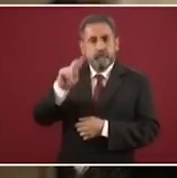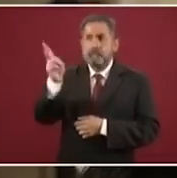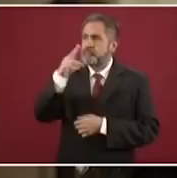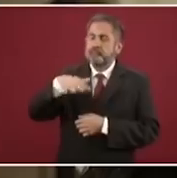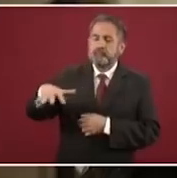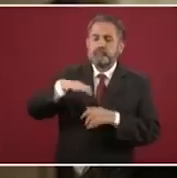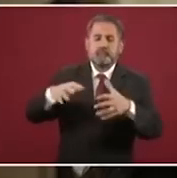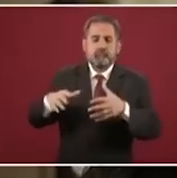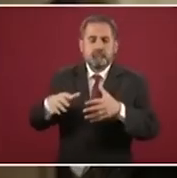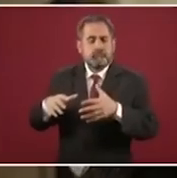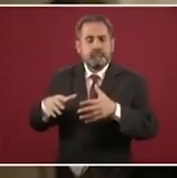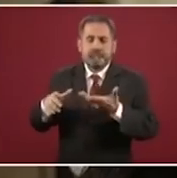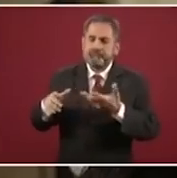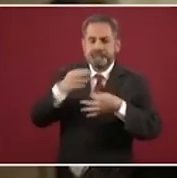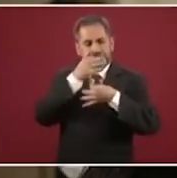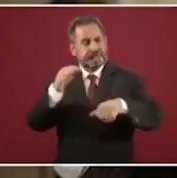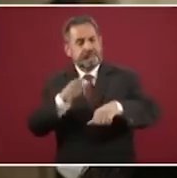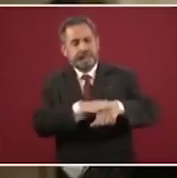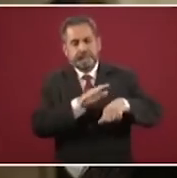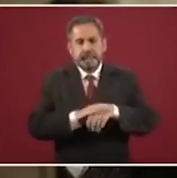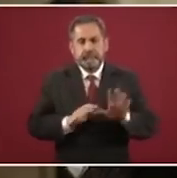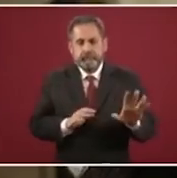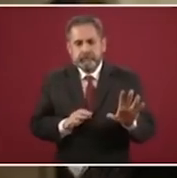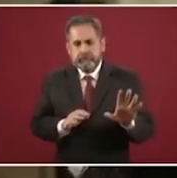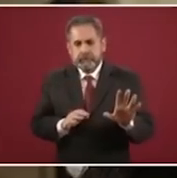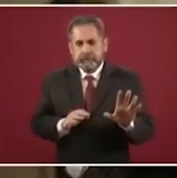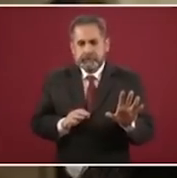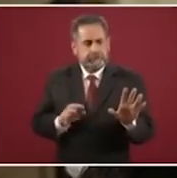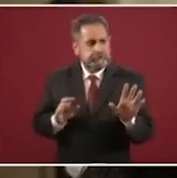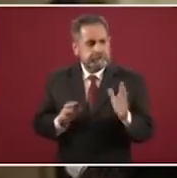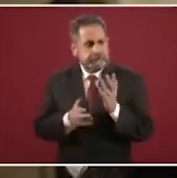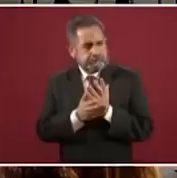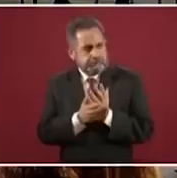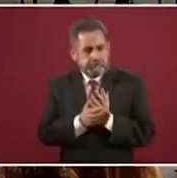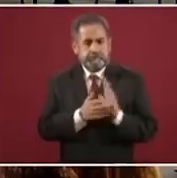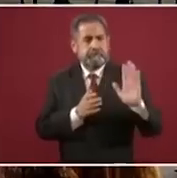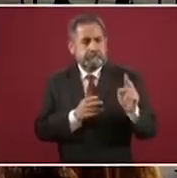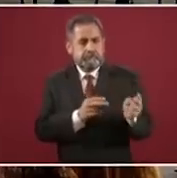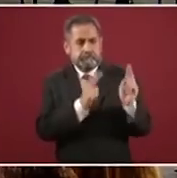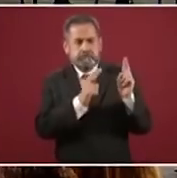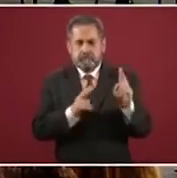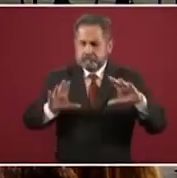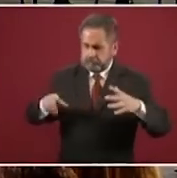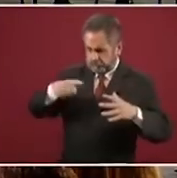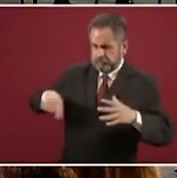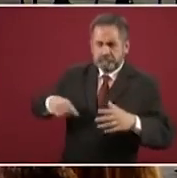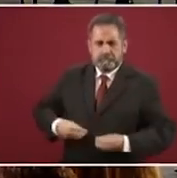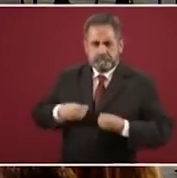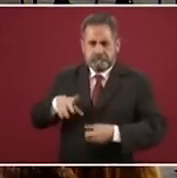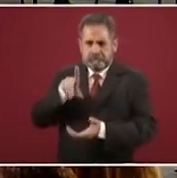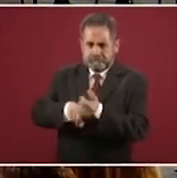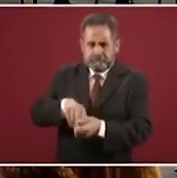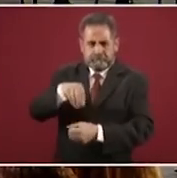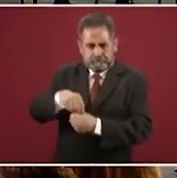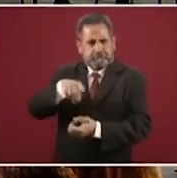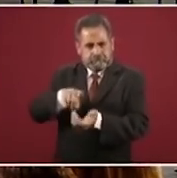universidad tuvo que declarar entonces que no era extraterritorialidad la que podía imperar en Ceú. Y